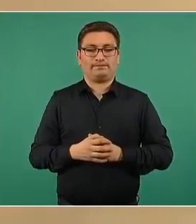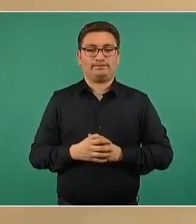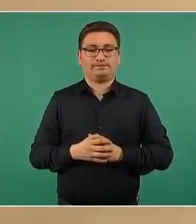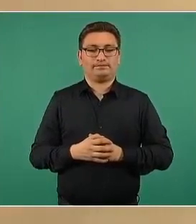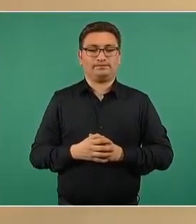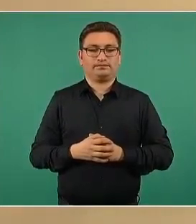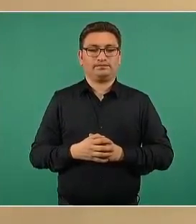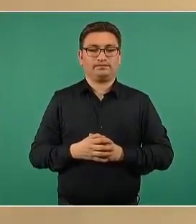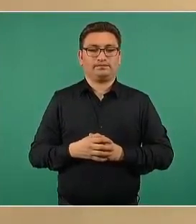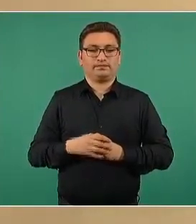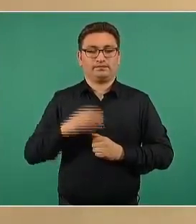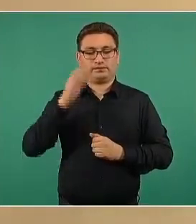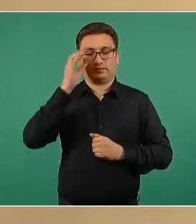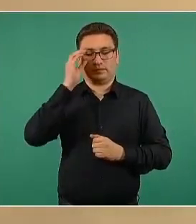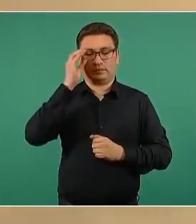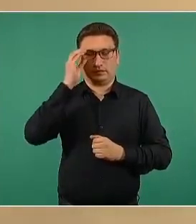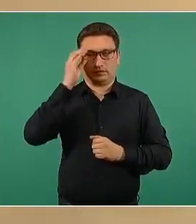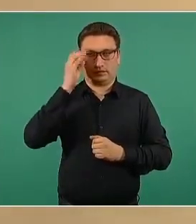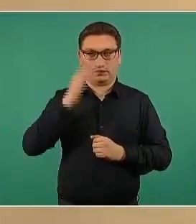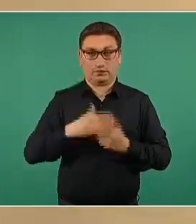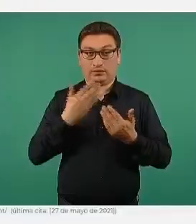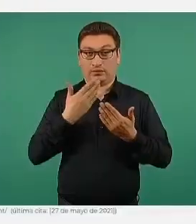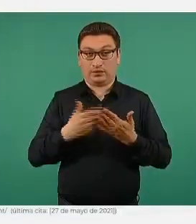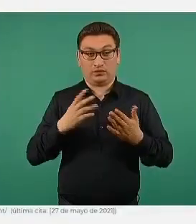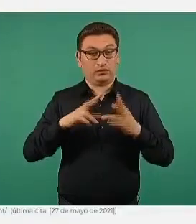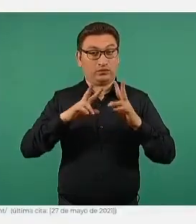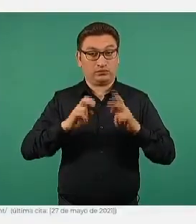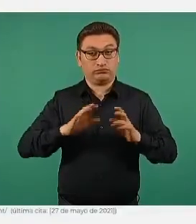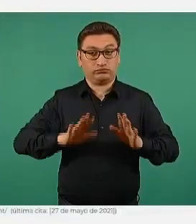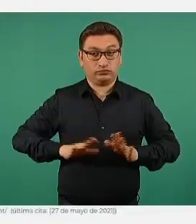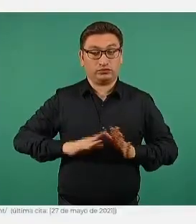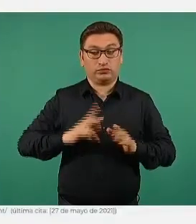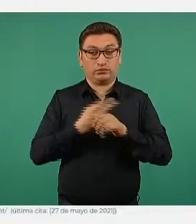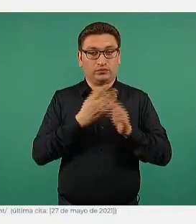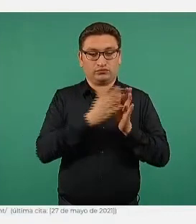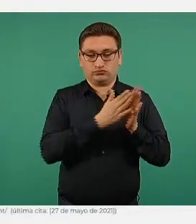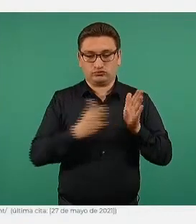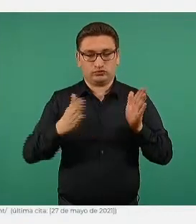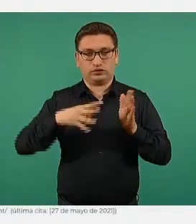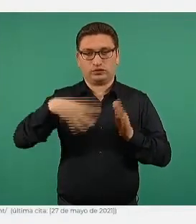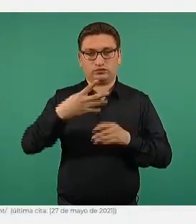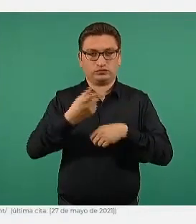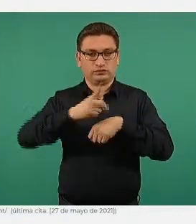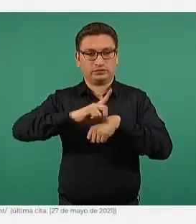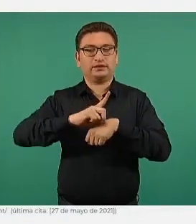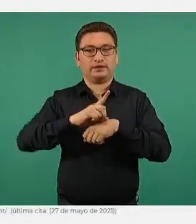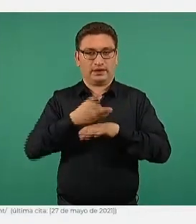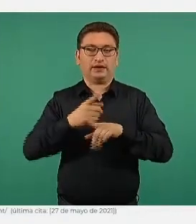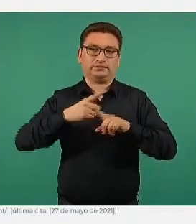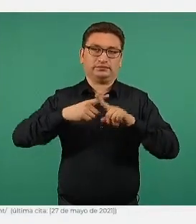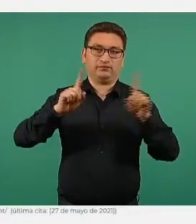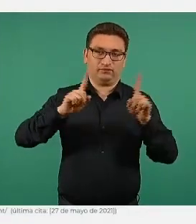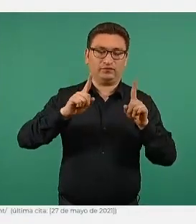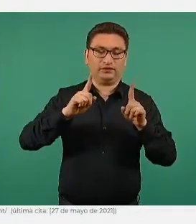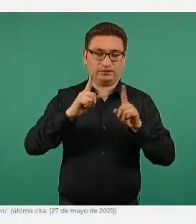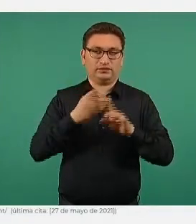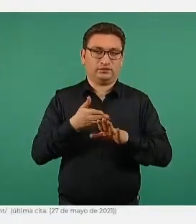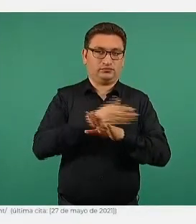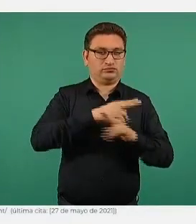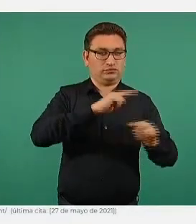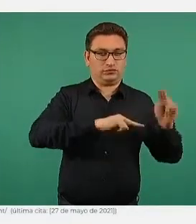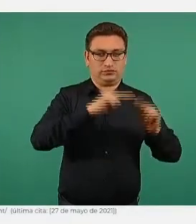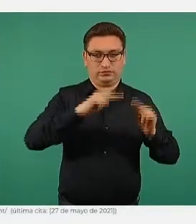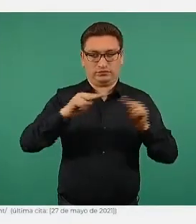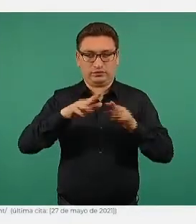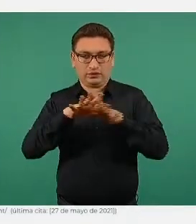Respecto a la situación del comportamiento también en los últimos 14 días, esta es la diferencia con la gráfica anterior, el periodo de tiempo,